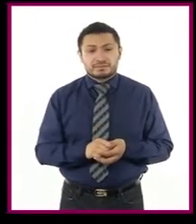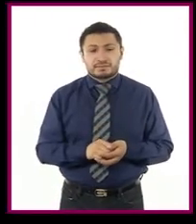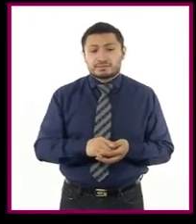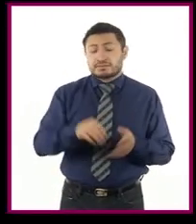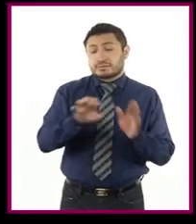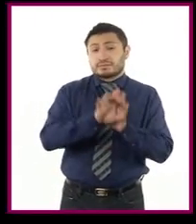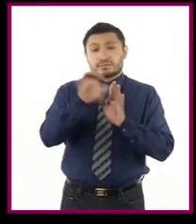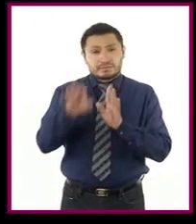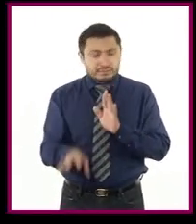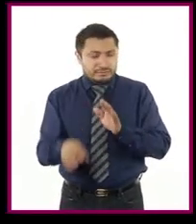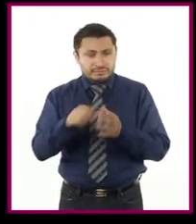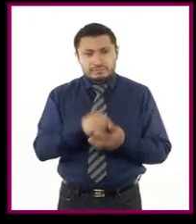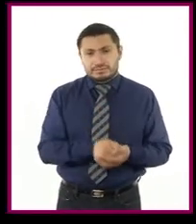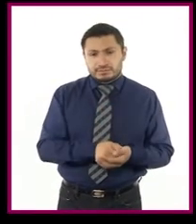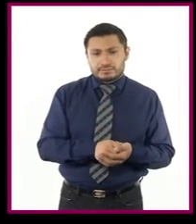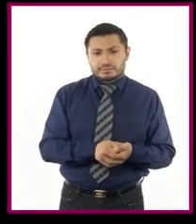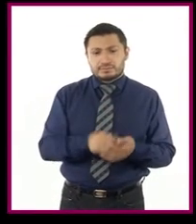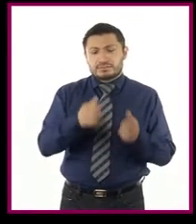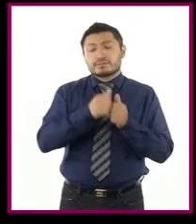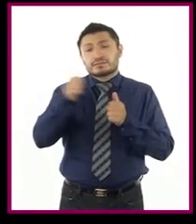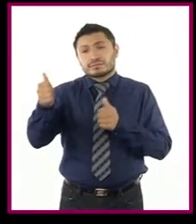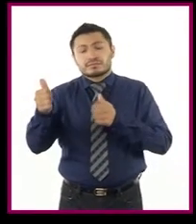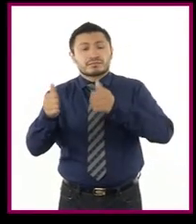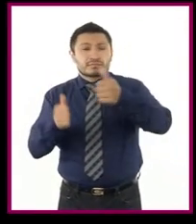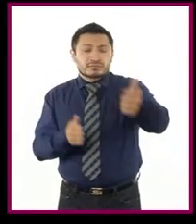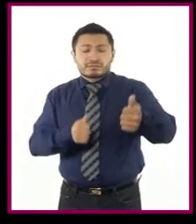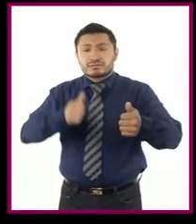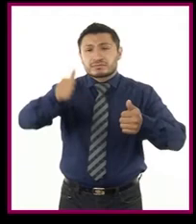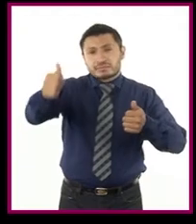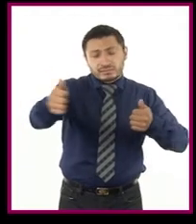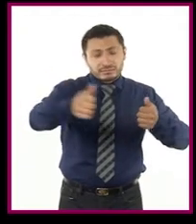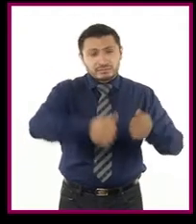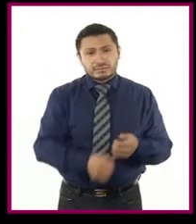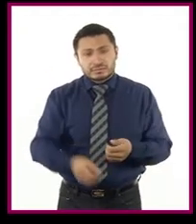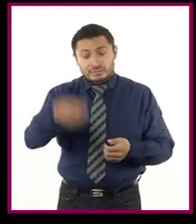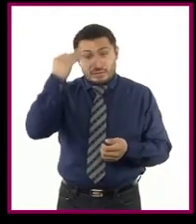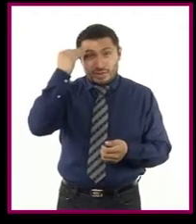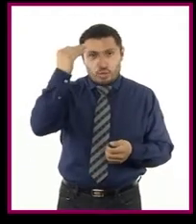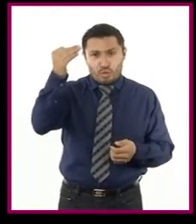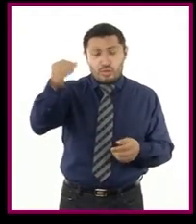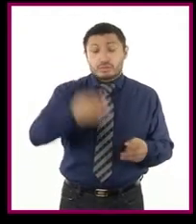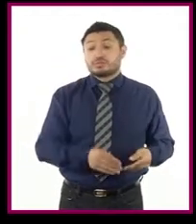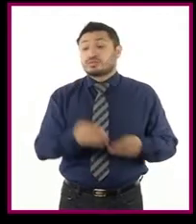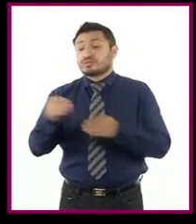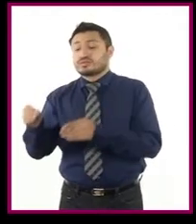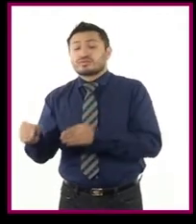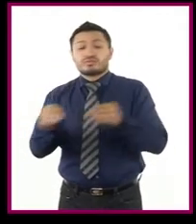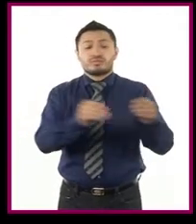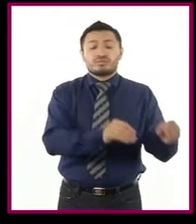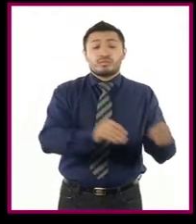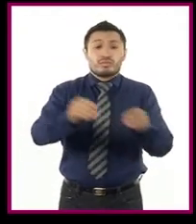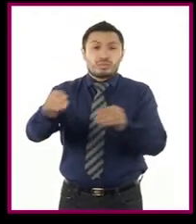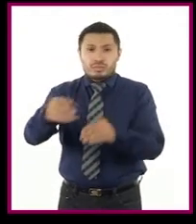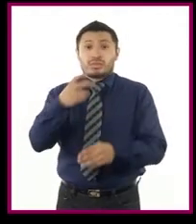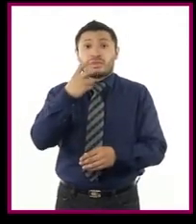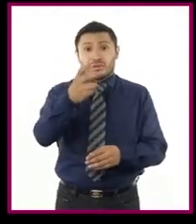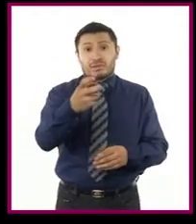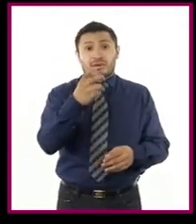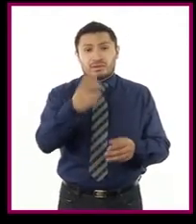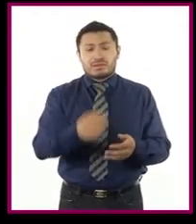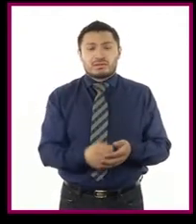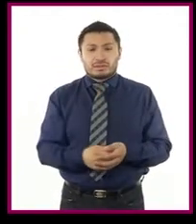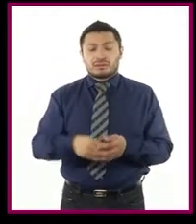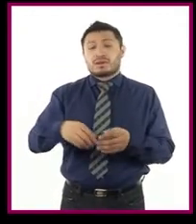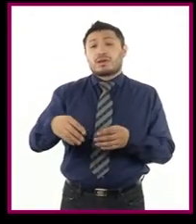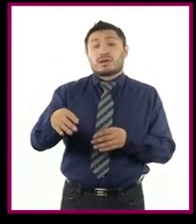Por ejemplo, distancias recorridas que implican el tiempo que tardan en moverlo de un lugar a otro, la